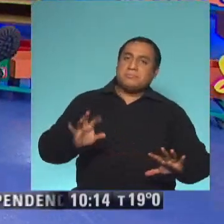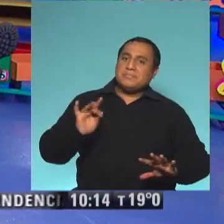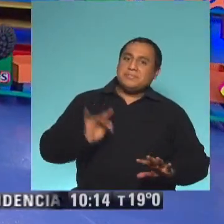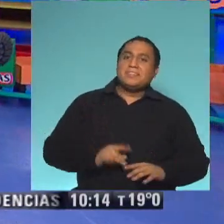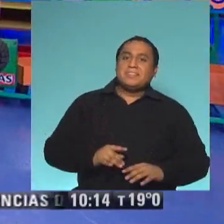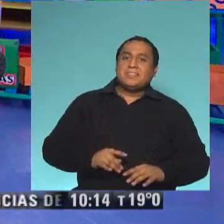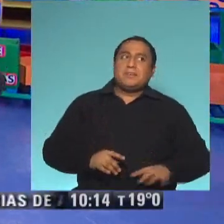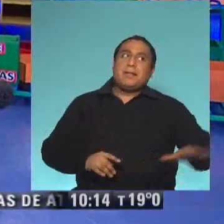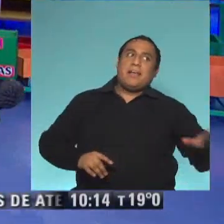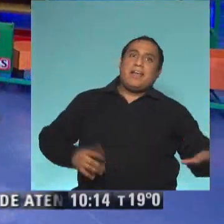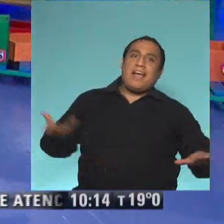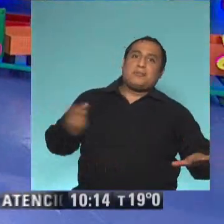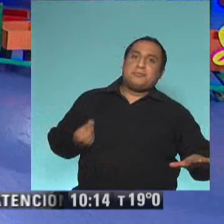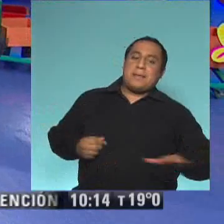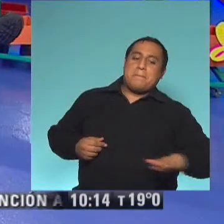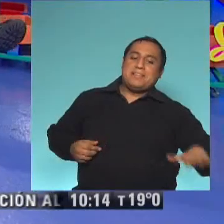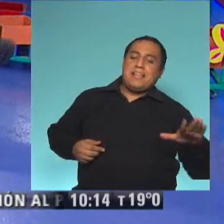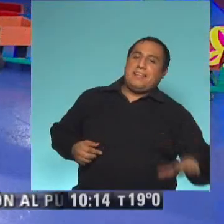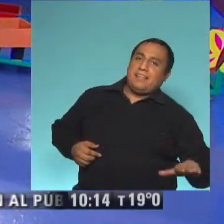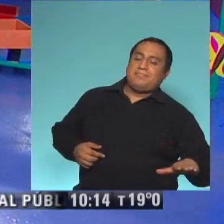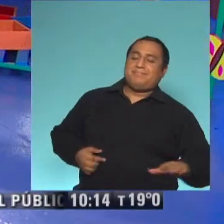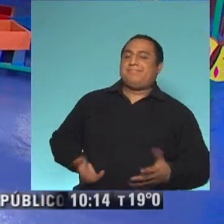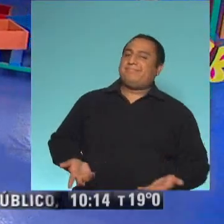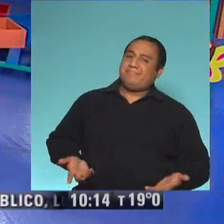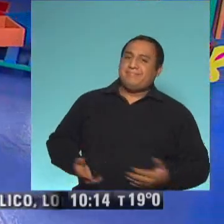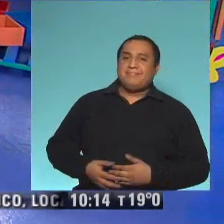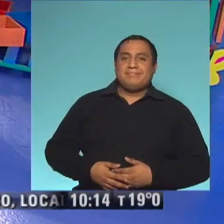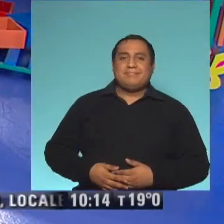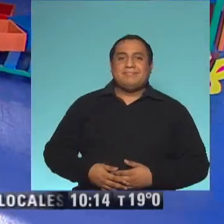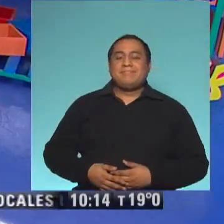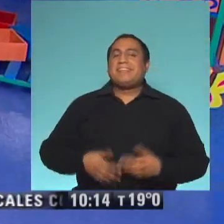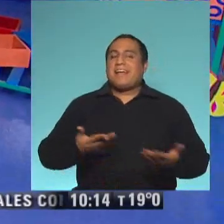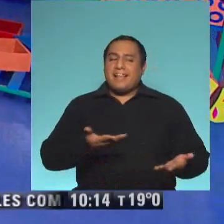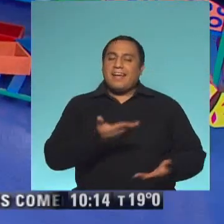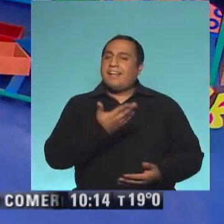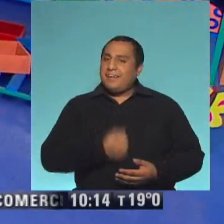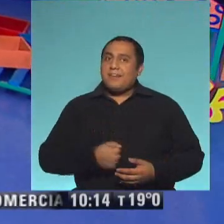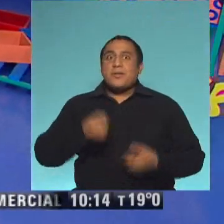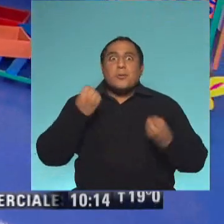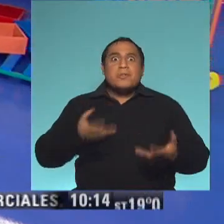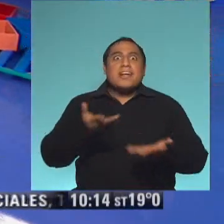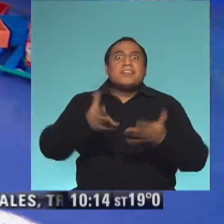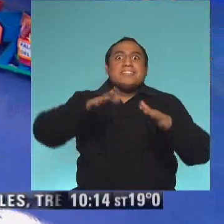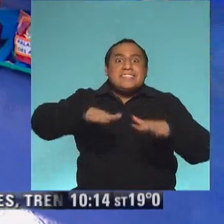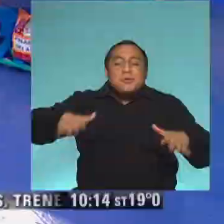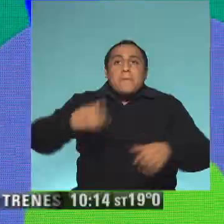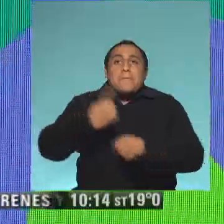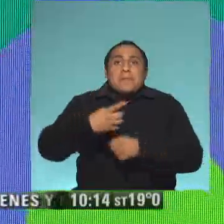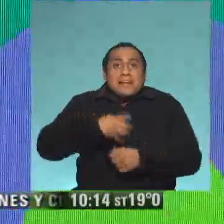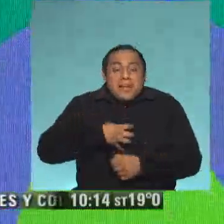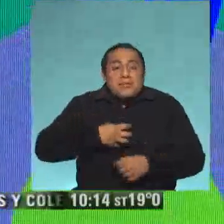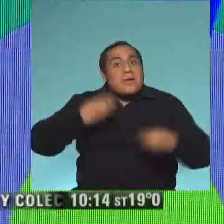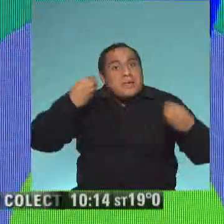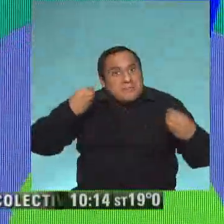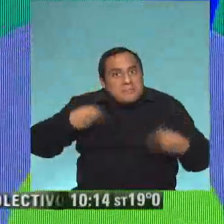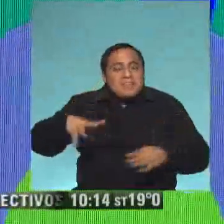ayudita. ¡Ah, con razón! Ahí está, me quedé. Muy bien, ¿cómo están los chicos y las chicas de primer grado de todo el país? Arranca esta